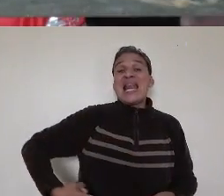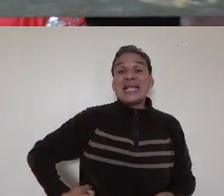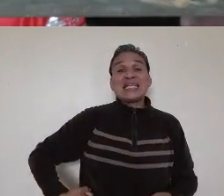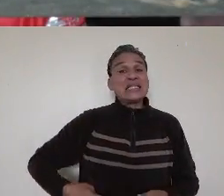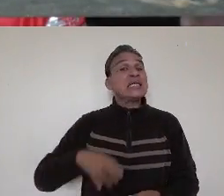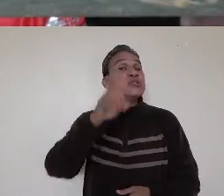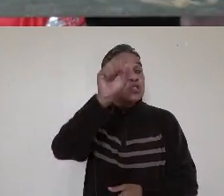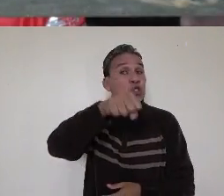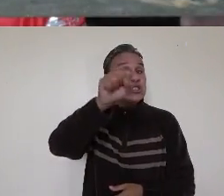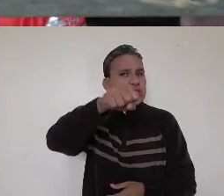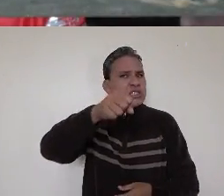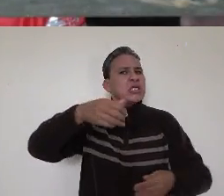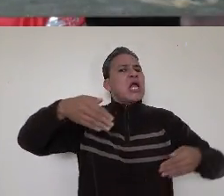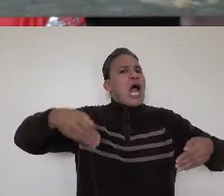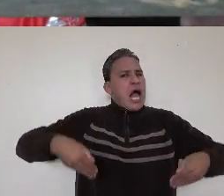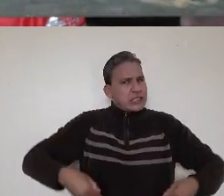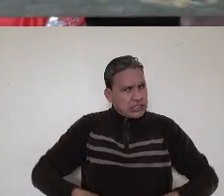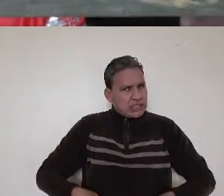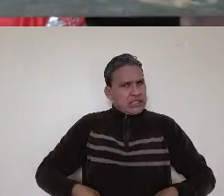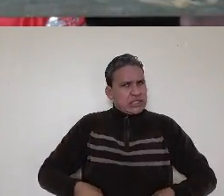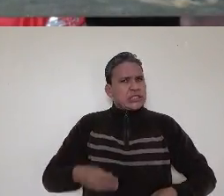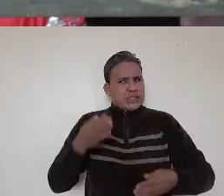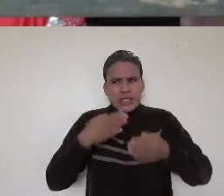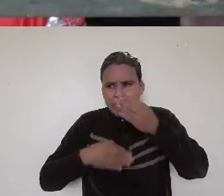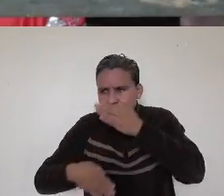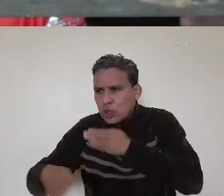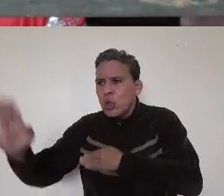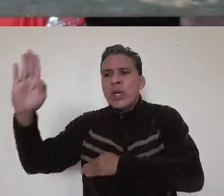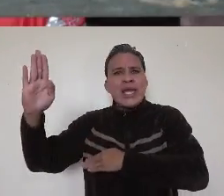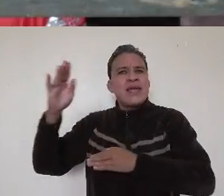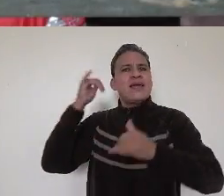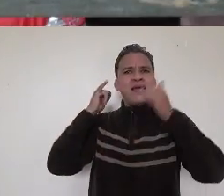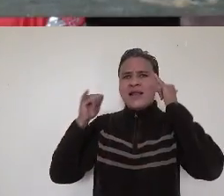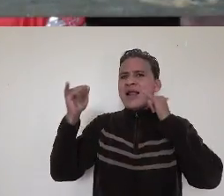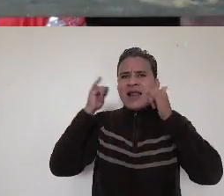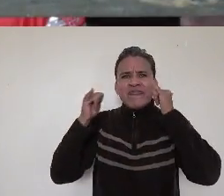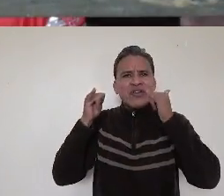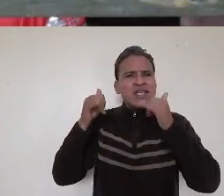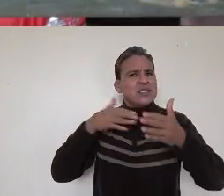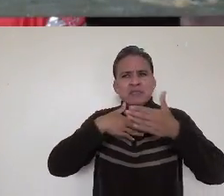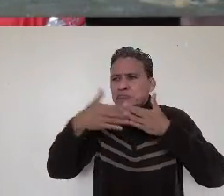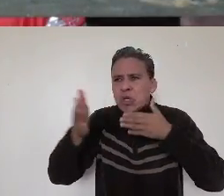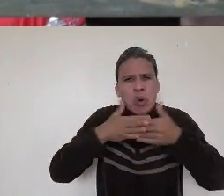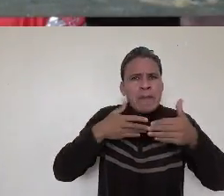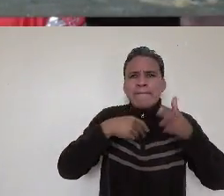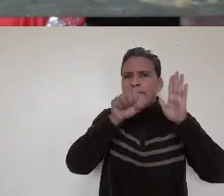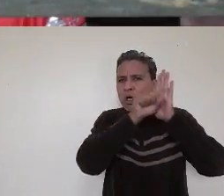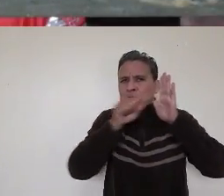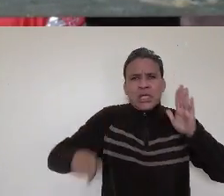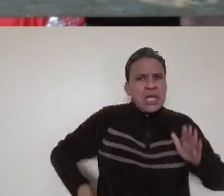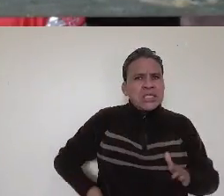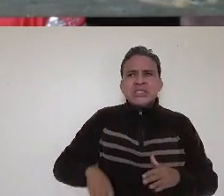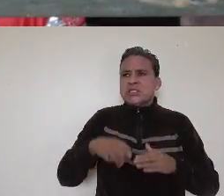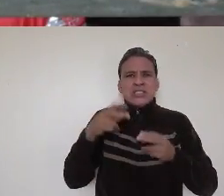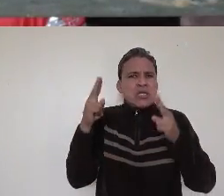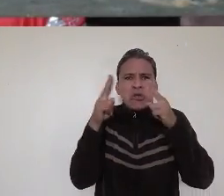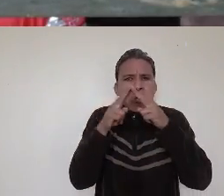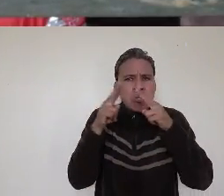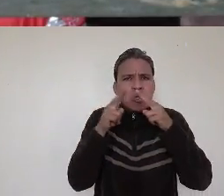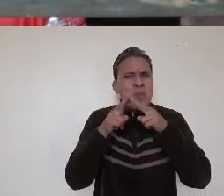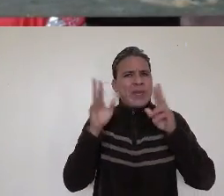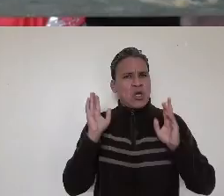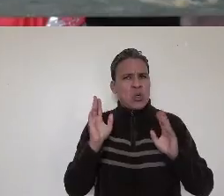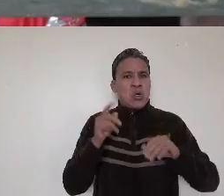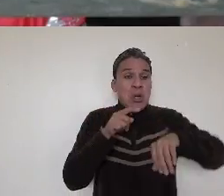sí, acepto ir a la fiesta, aunque sea desconocido. Llegué a última hora y me invitaron.